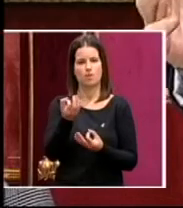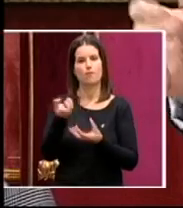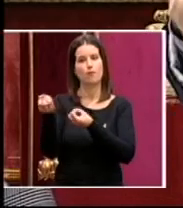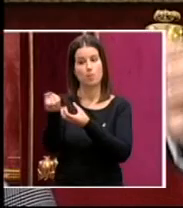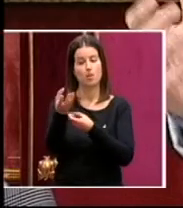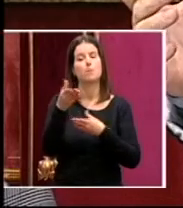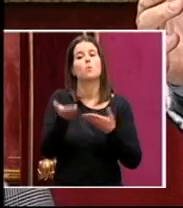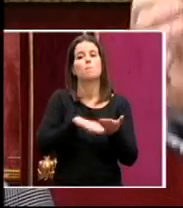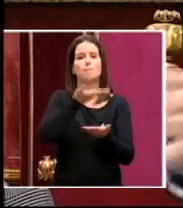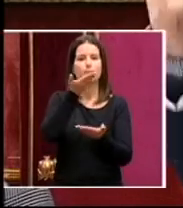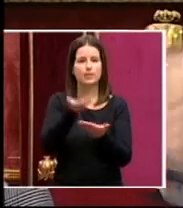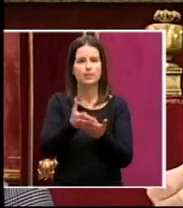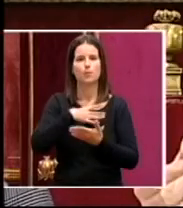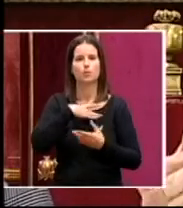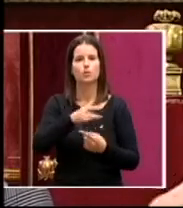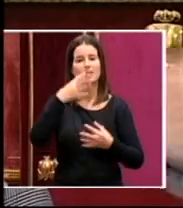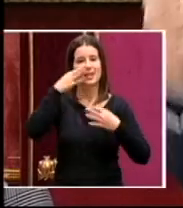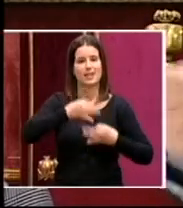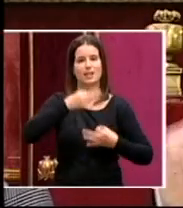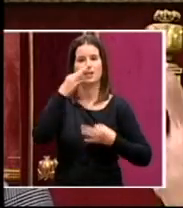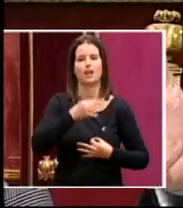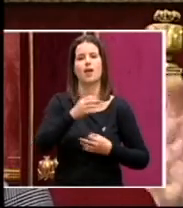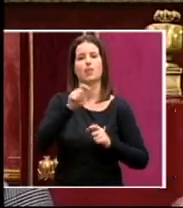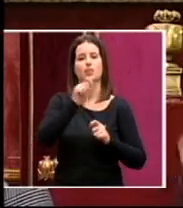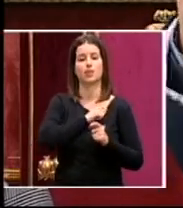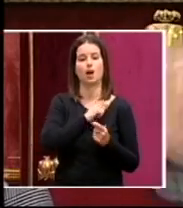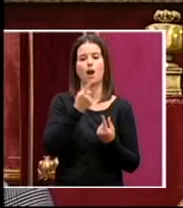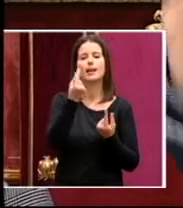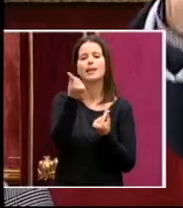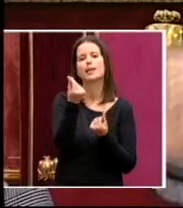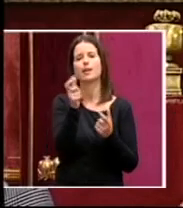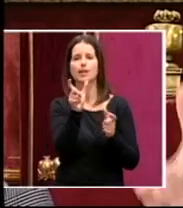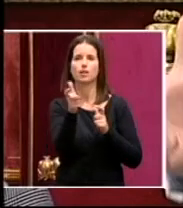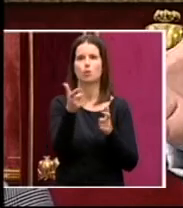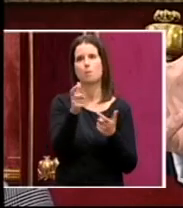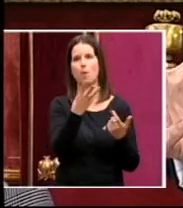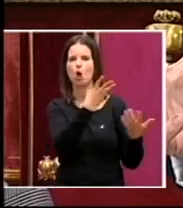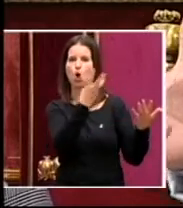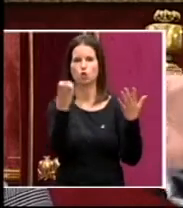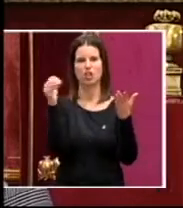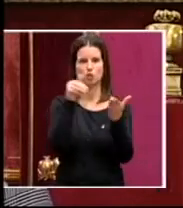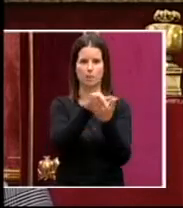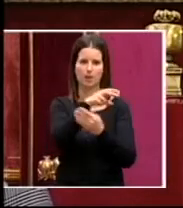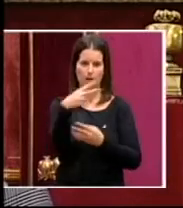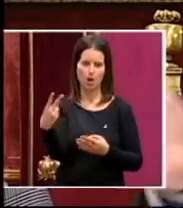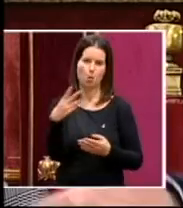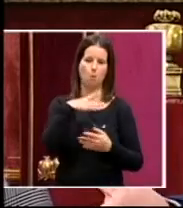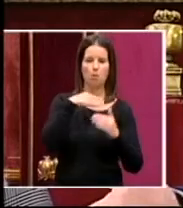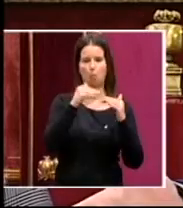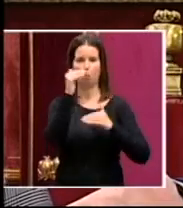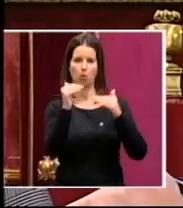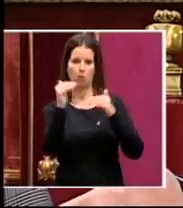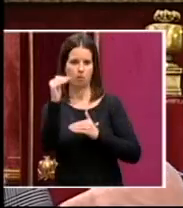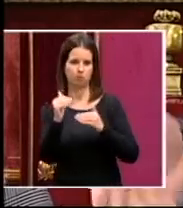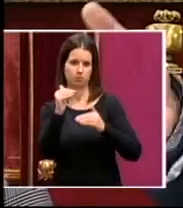posibilidad real de que se generasen créditos disponibles por alrededor de unos 800.000 euros, puede ser algo más, puede ser algo